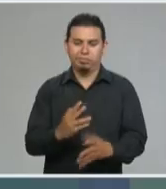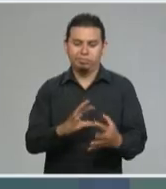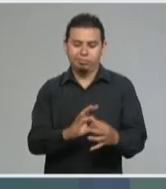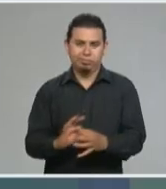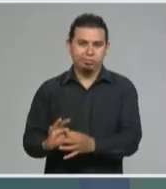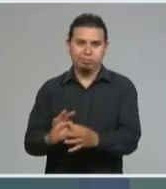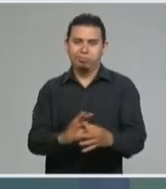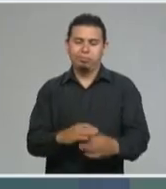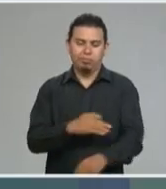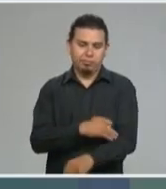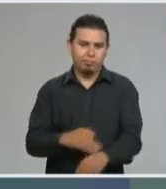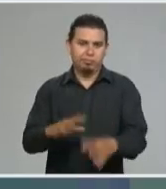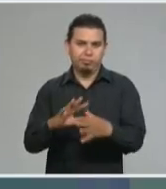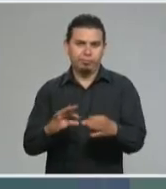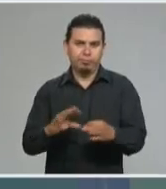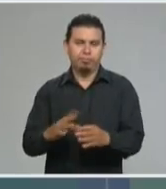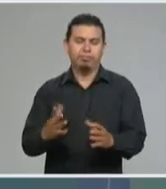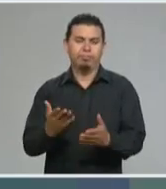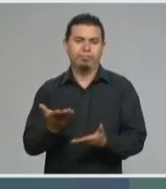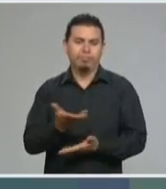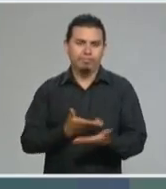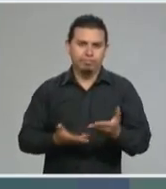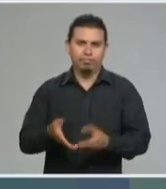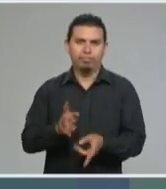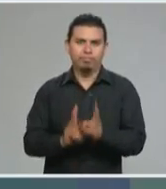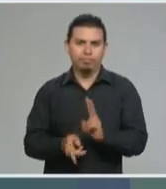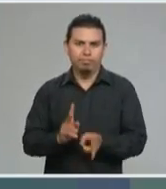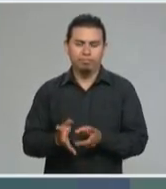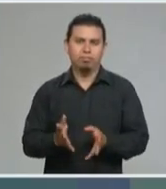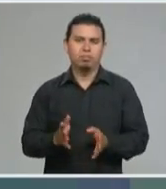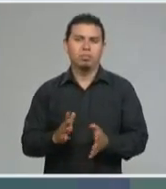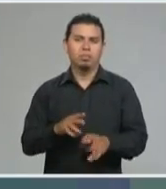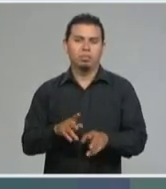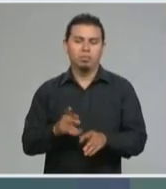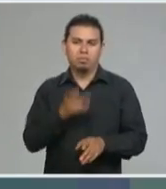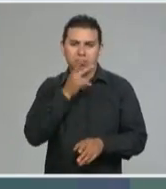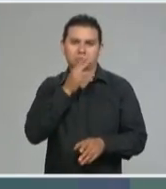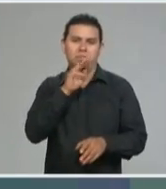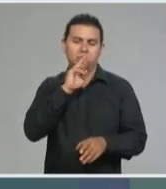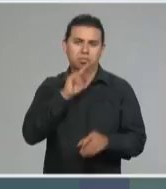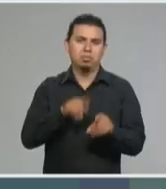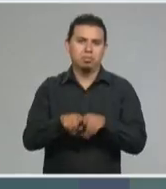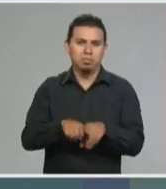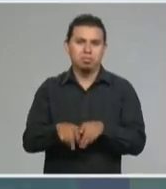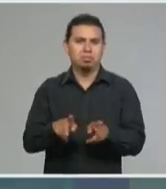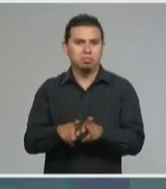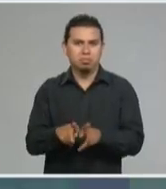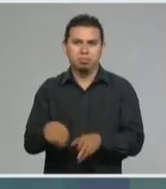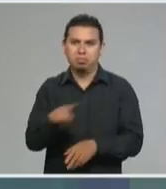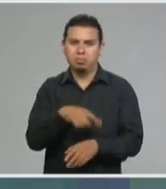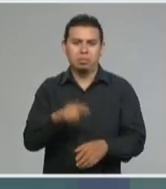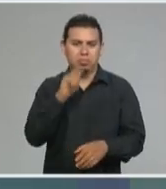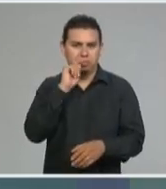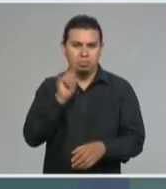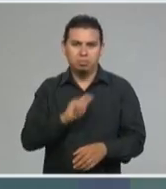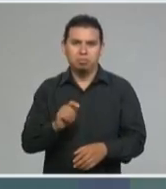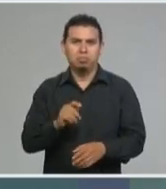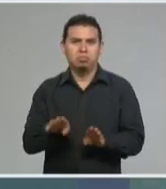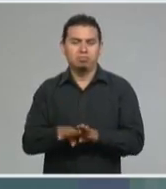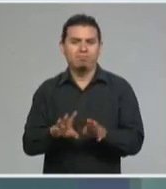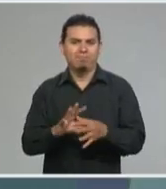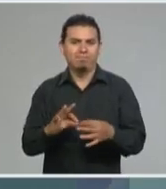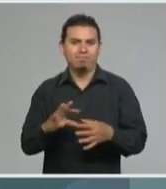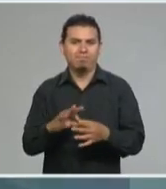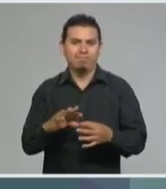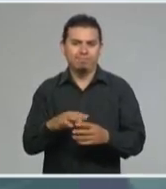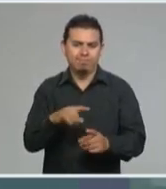precisamente en el hogar, que son papá primeramente, mamá, los hermanos, tíos, primos, sobrinos, y desde luego las amistades, ¿no? Las primeras personas que